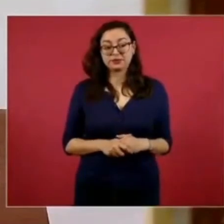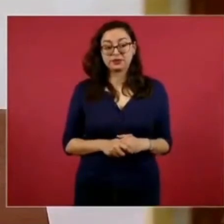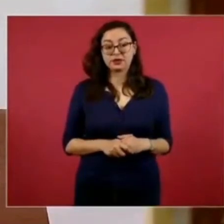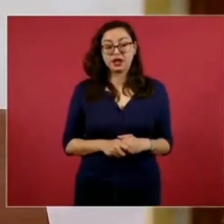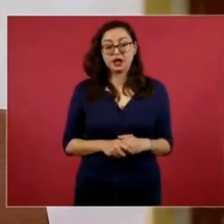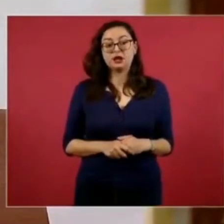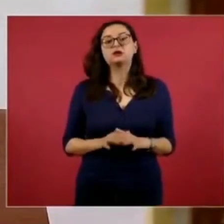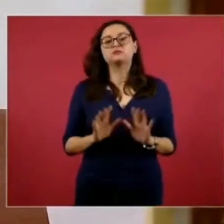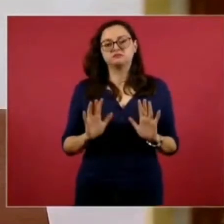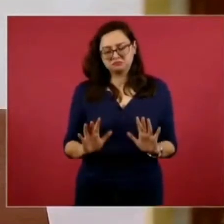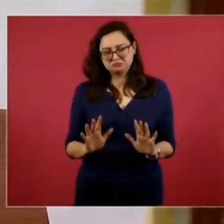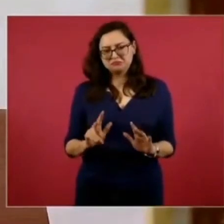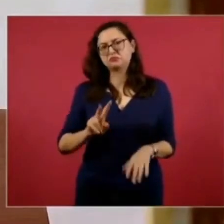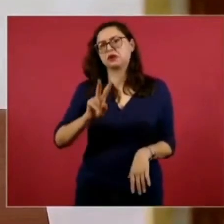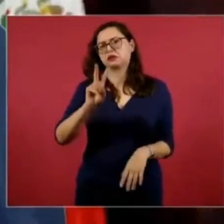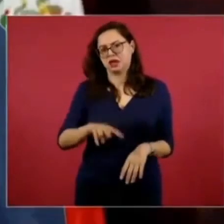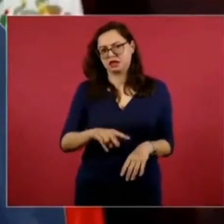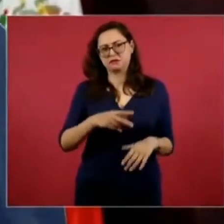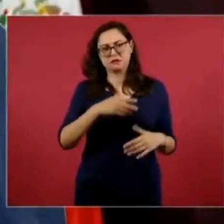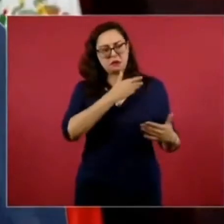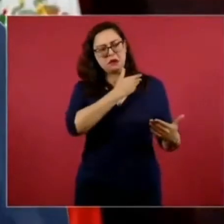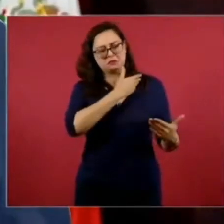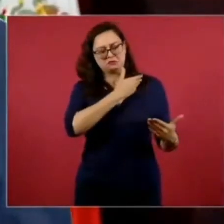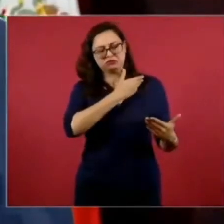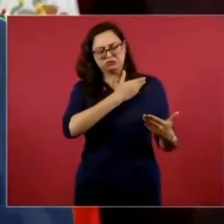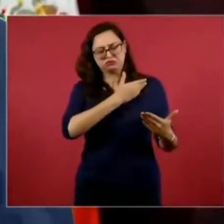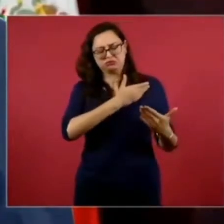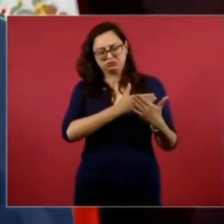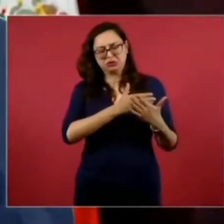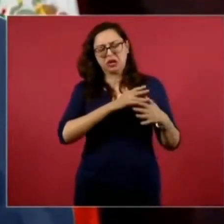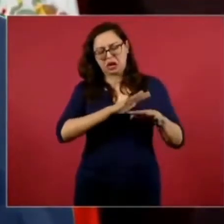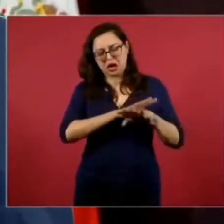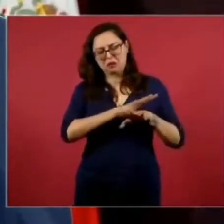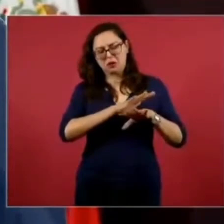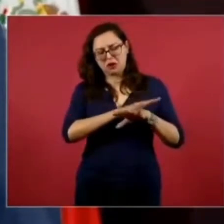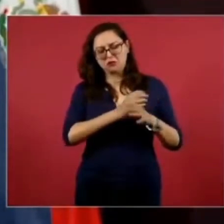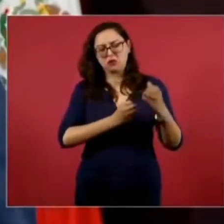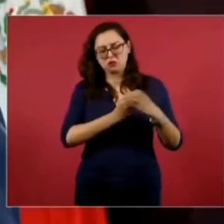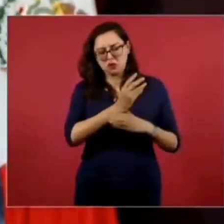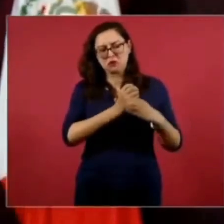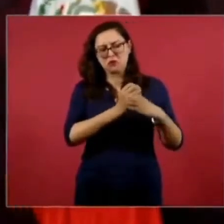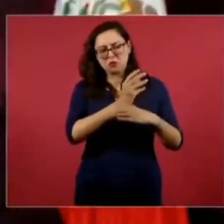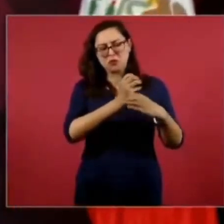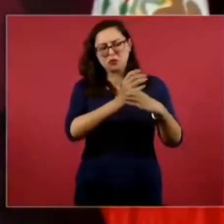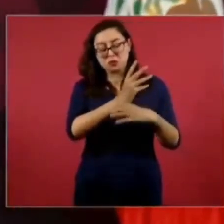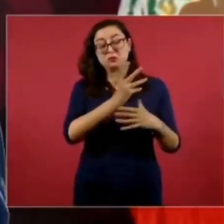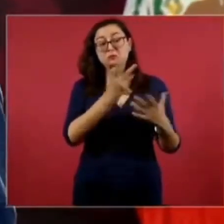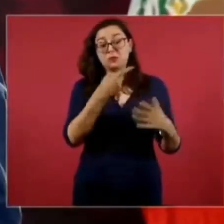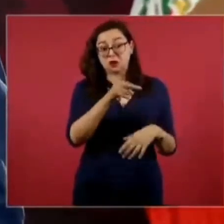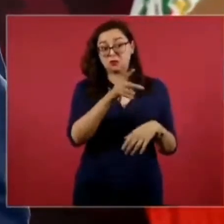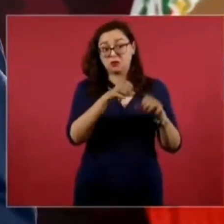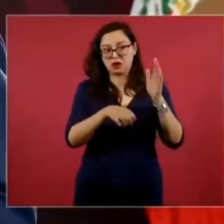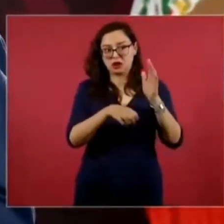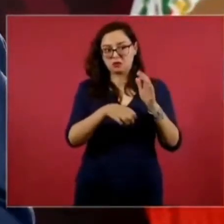ya no se mantienen otras sí esto es parte de